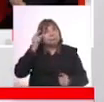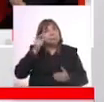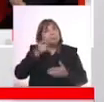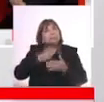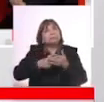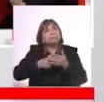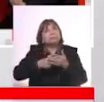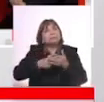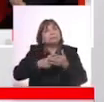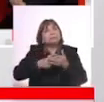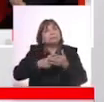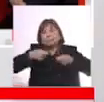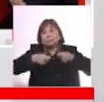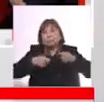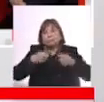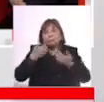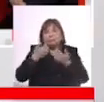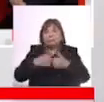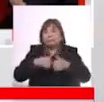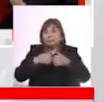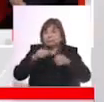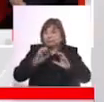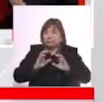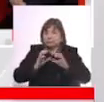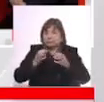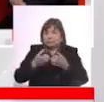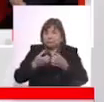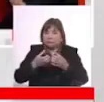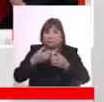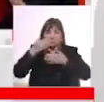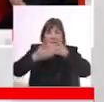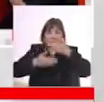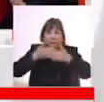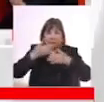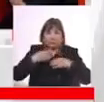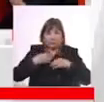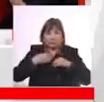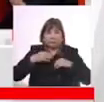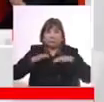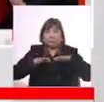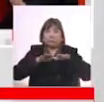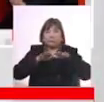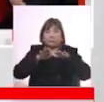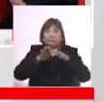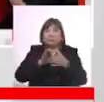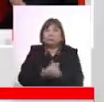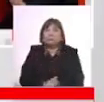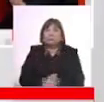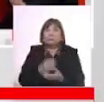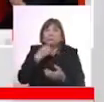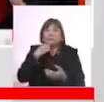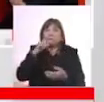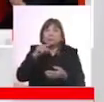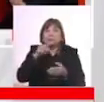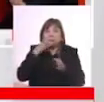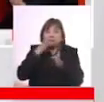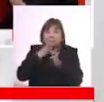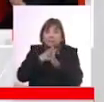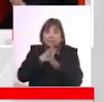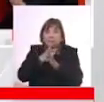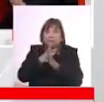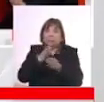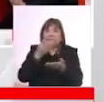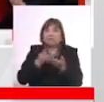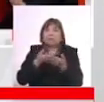de Apoyo Empresarial para el Sector Textil y Confección debe estar dirigido hacia las micro